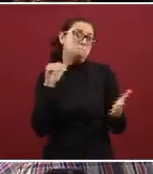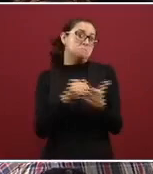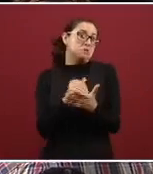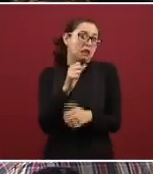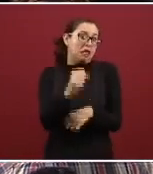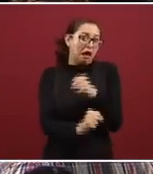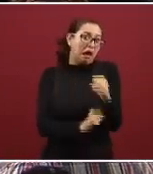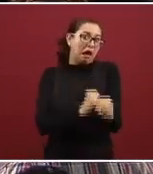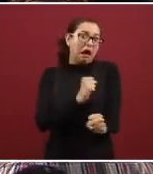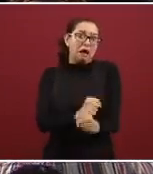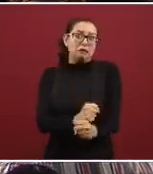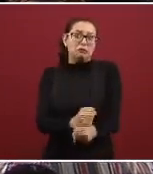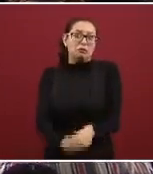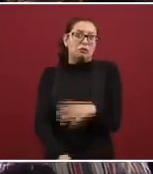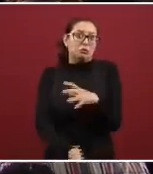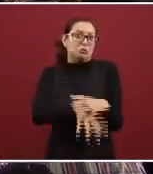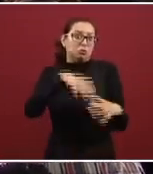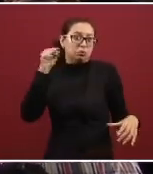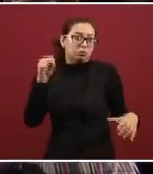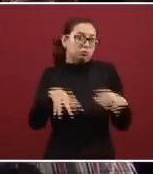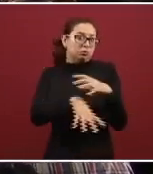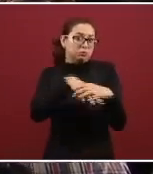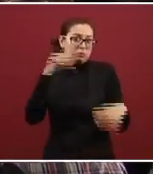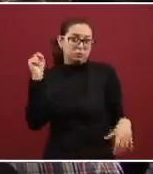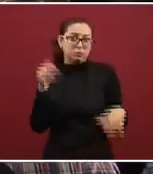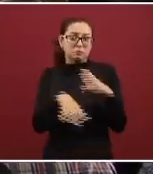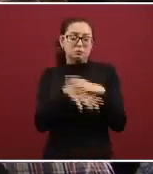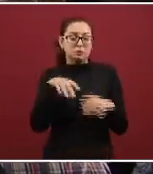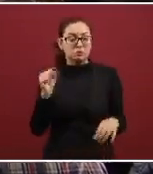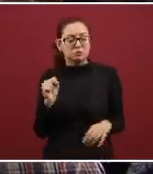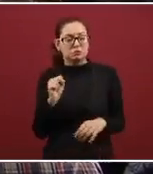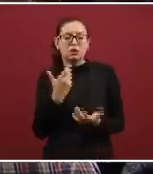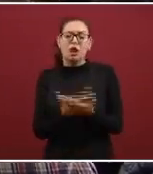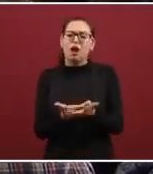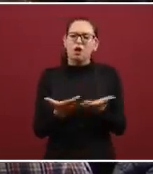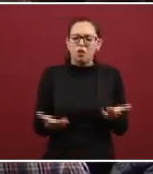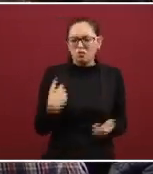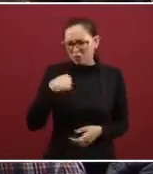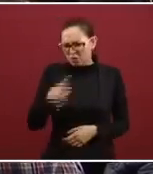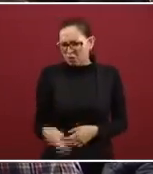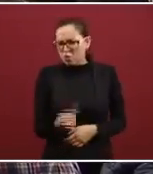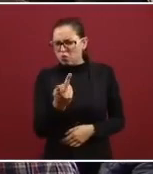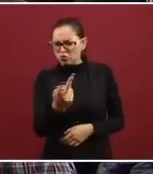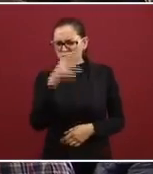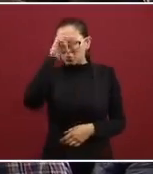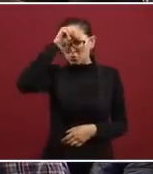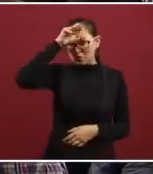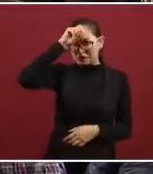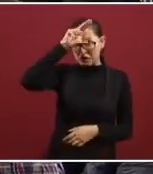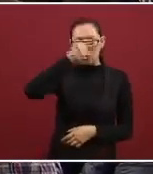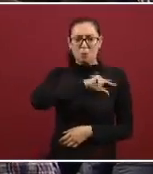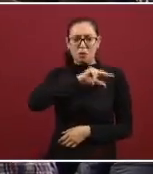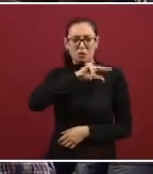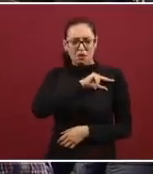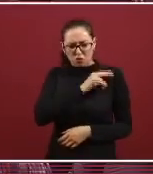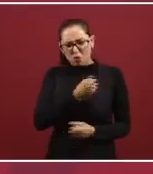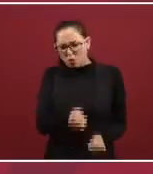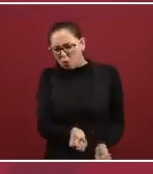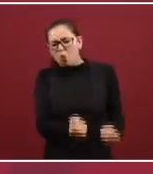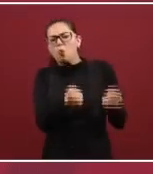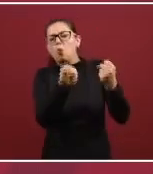explotando de las concesiones? Muy poquitos. Es como una especie